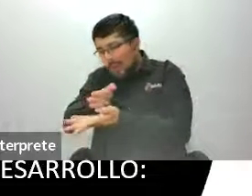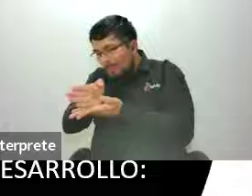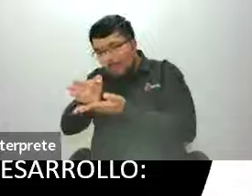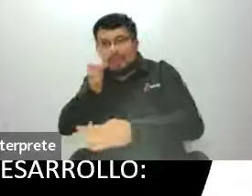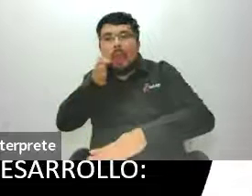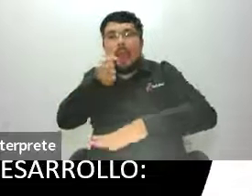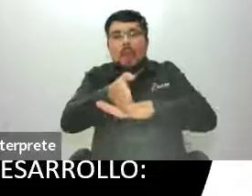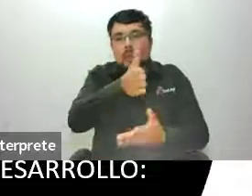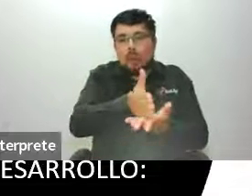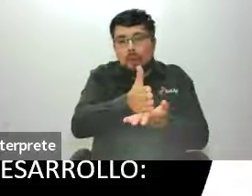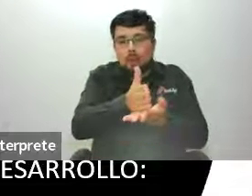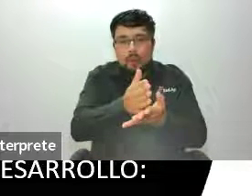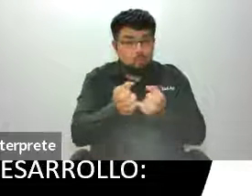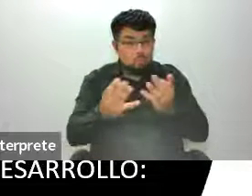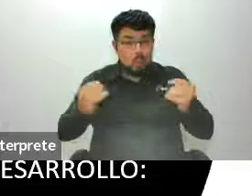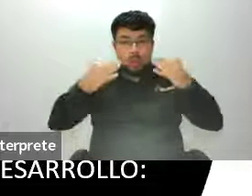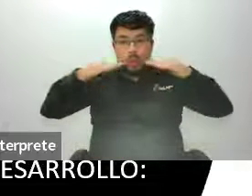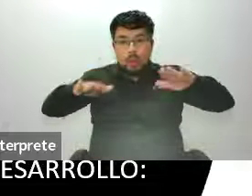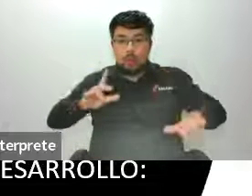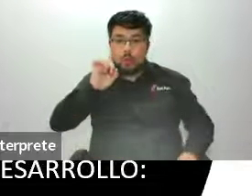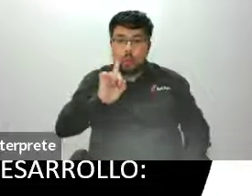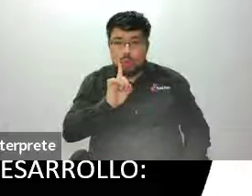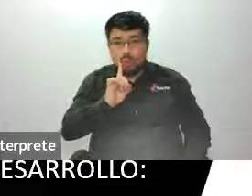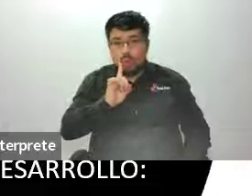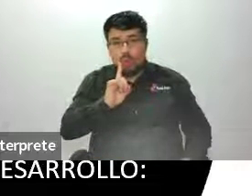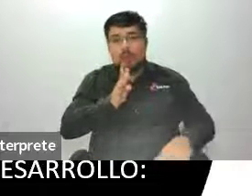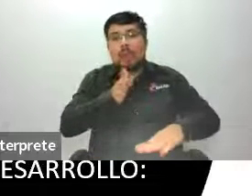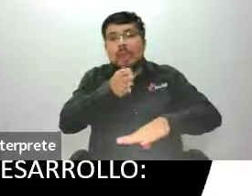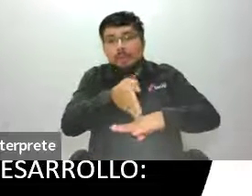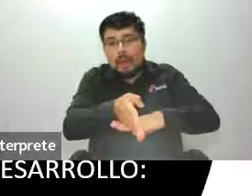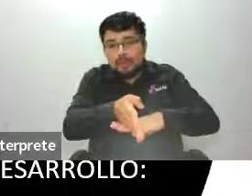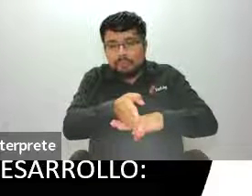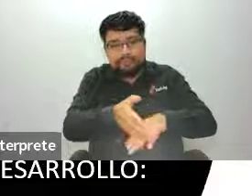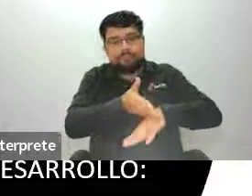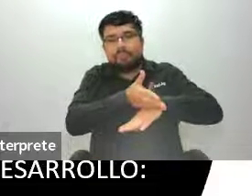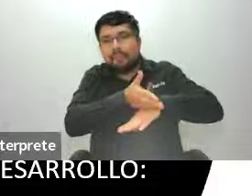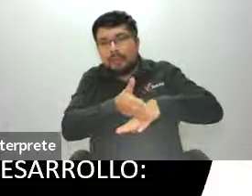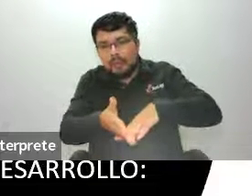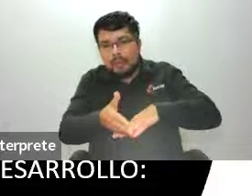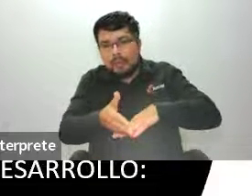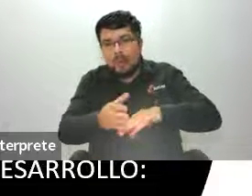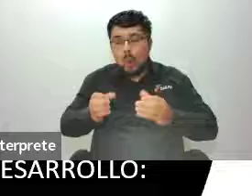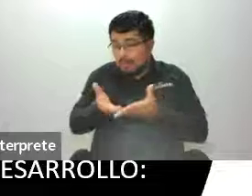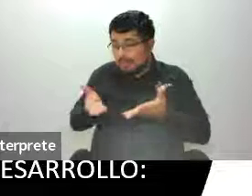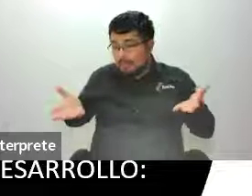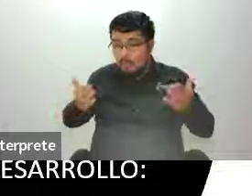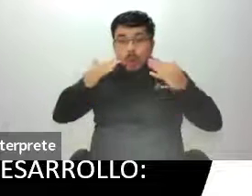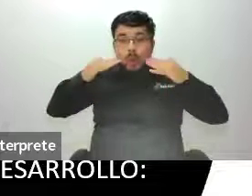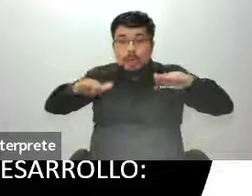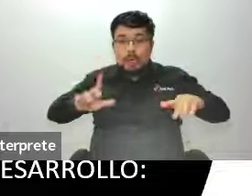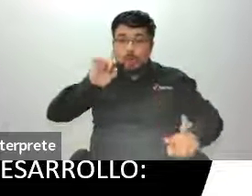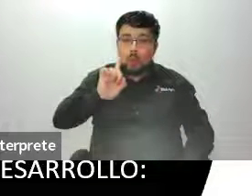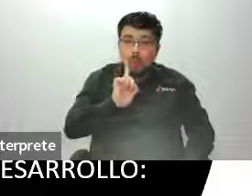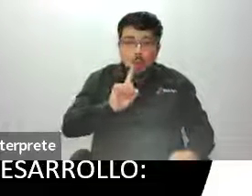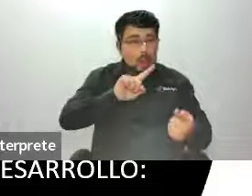que entran tardíamente. Y también si esos niños o niñas sordas participan en contextos sociales donde